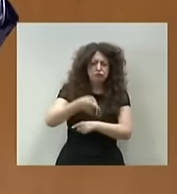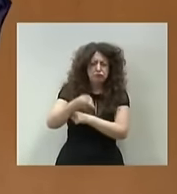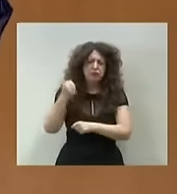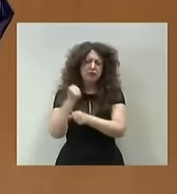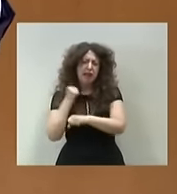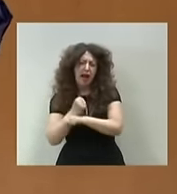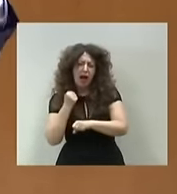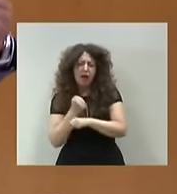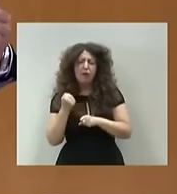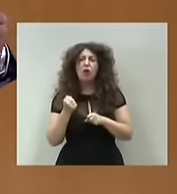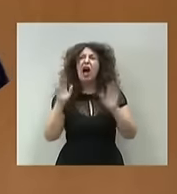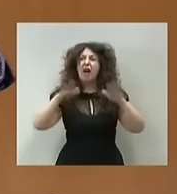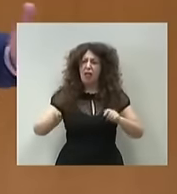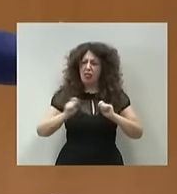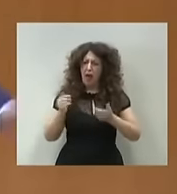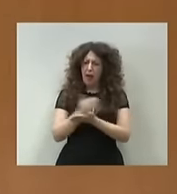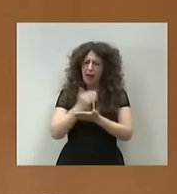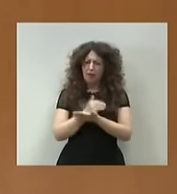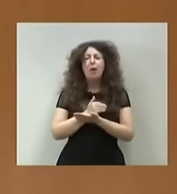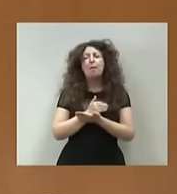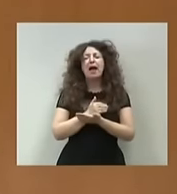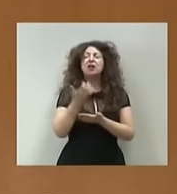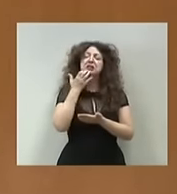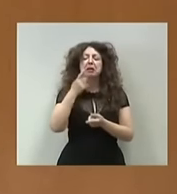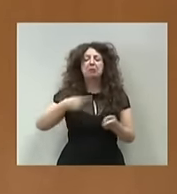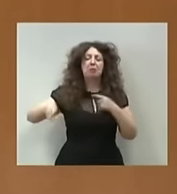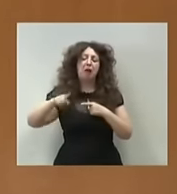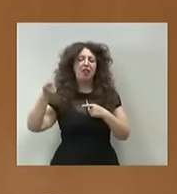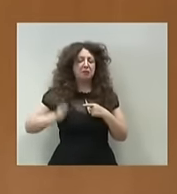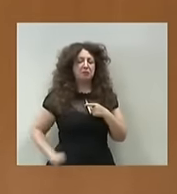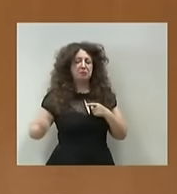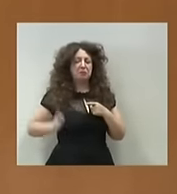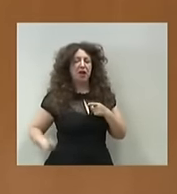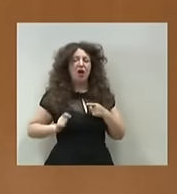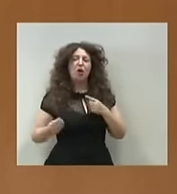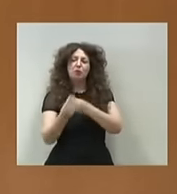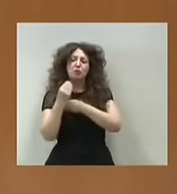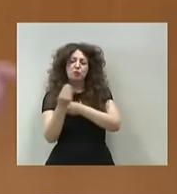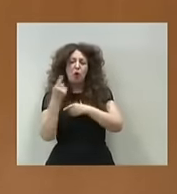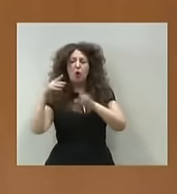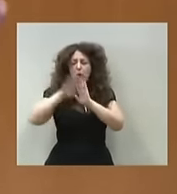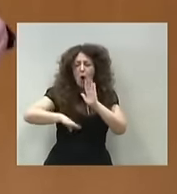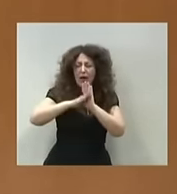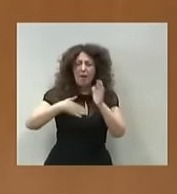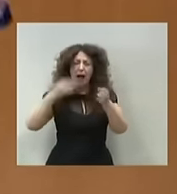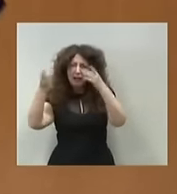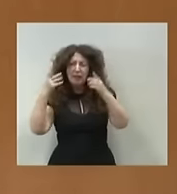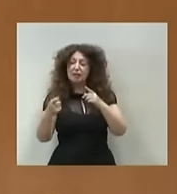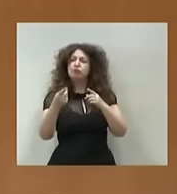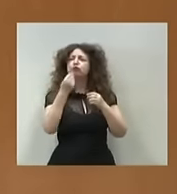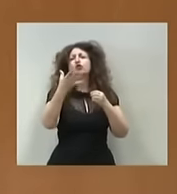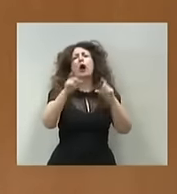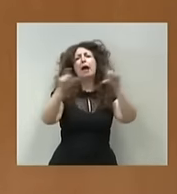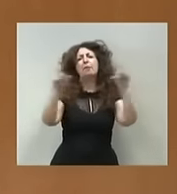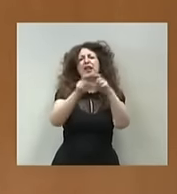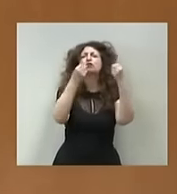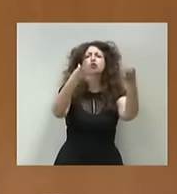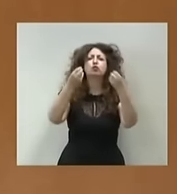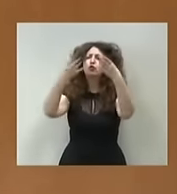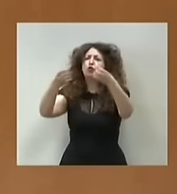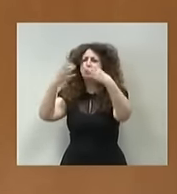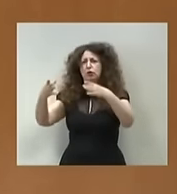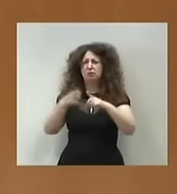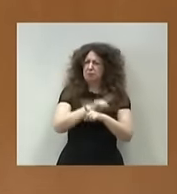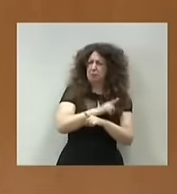generan y grandes beneficios? Ahora, para llenarse ustedes el bolsillo y para que le financien el software de su actividad empresarial, para eso son grandísimas empresas, ¿eh?